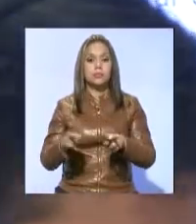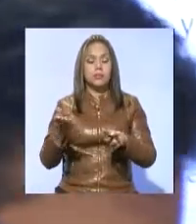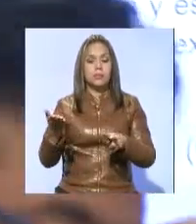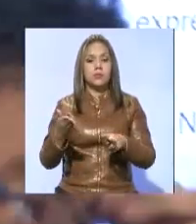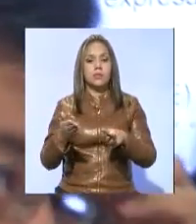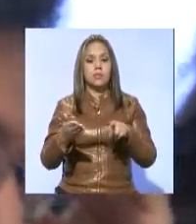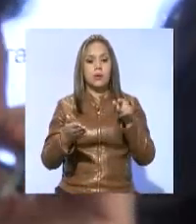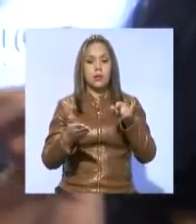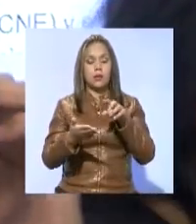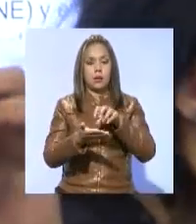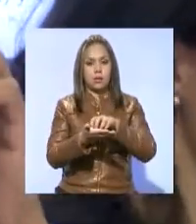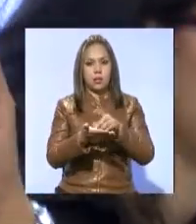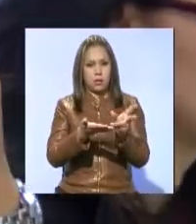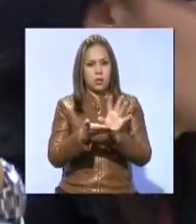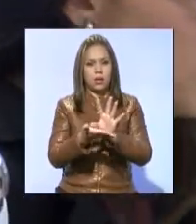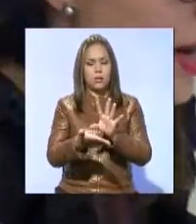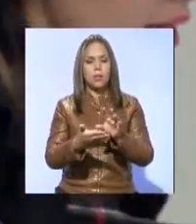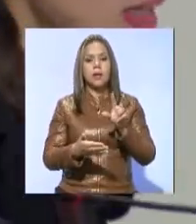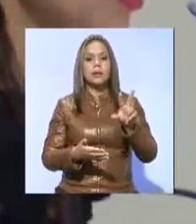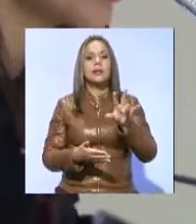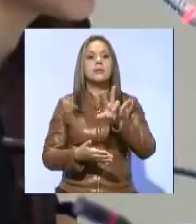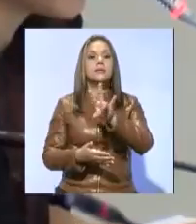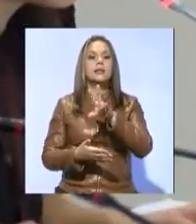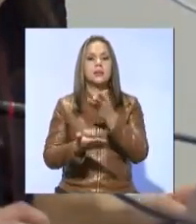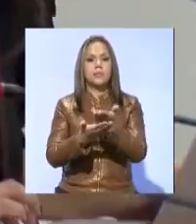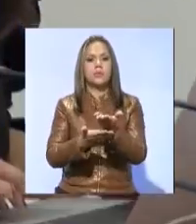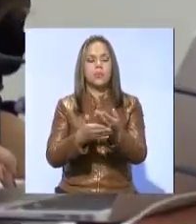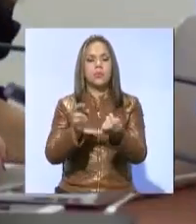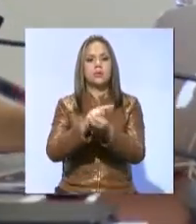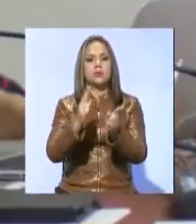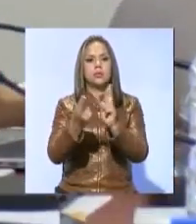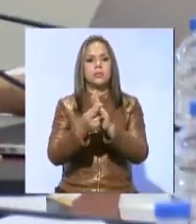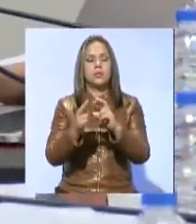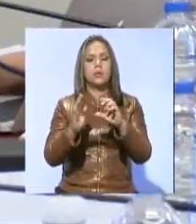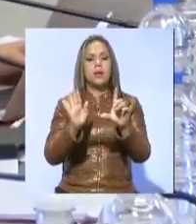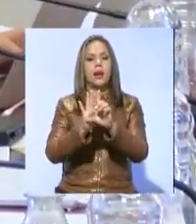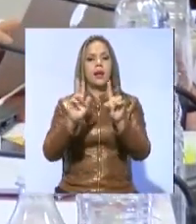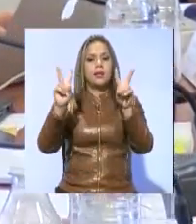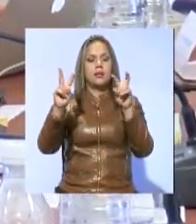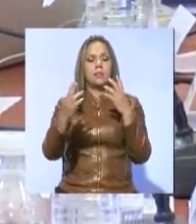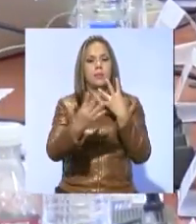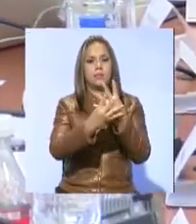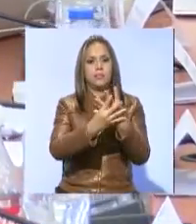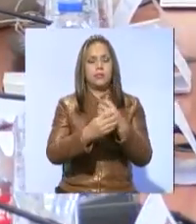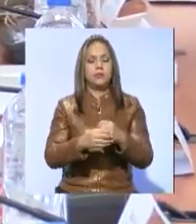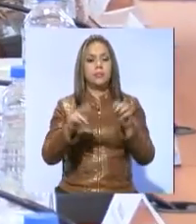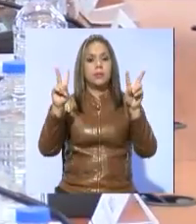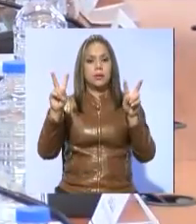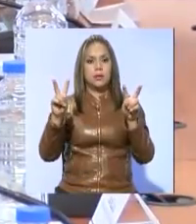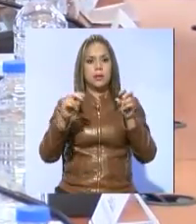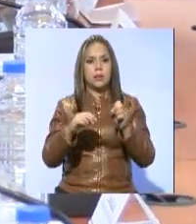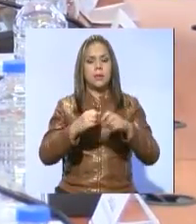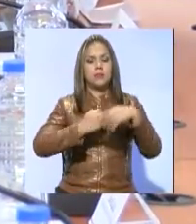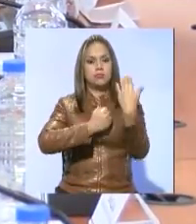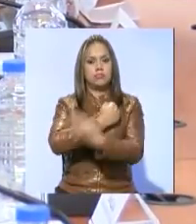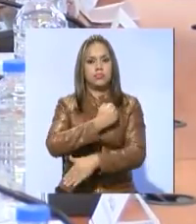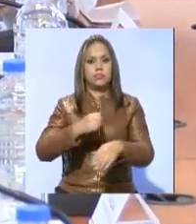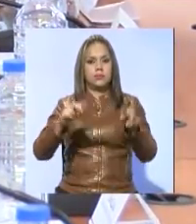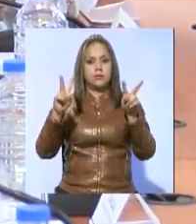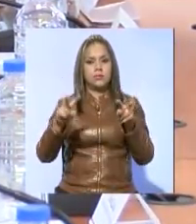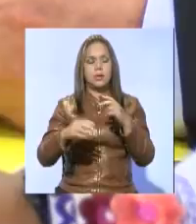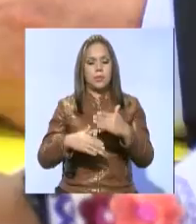también reposan alrededor de 37 propuestas de reformas al Código Orgánico Integral Penal, que van desde los temas de tipos penales vinculados